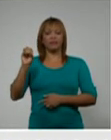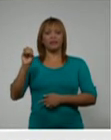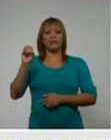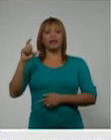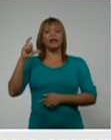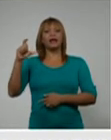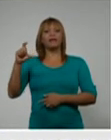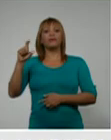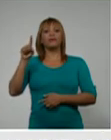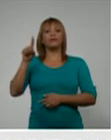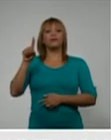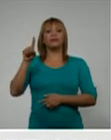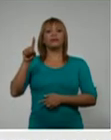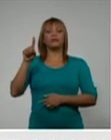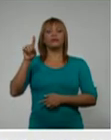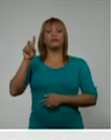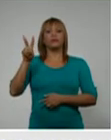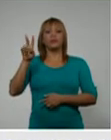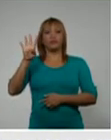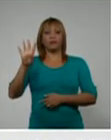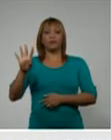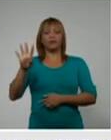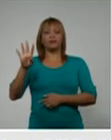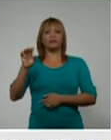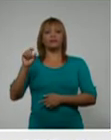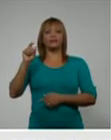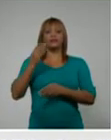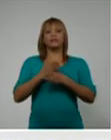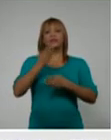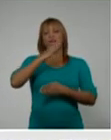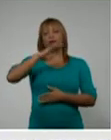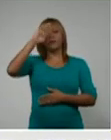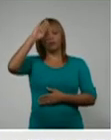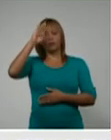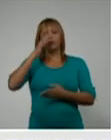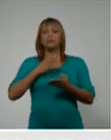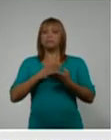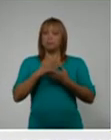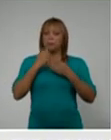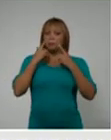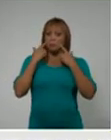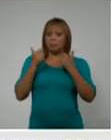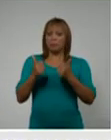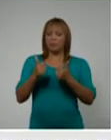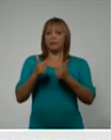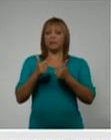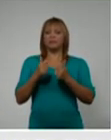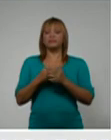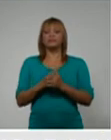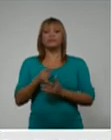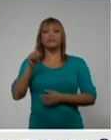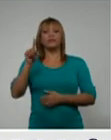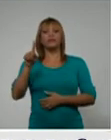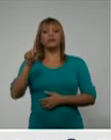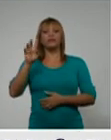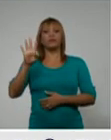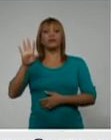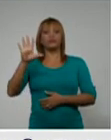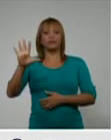con 124, Santiago de Cuba, que mantiene una buena vigilancia, con